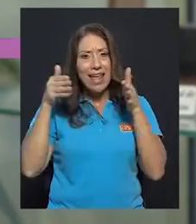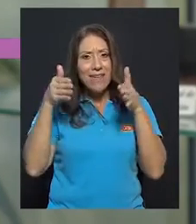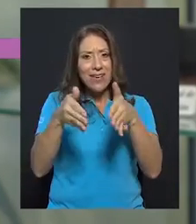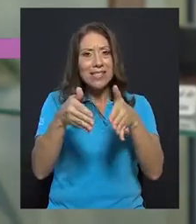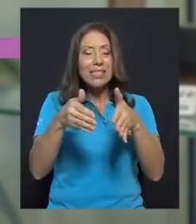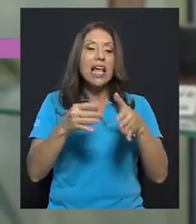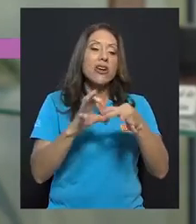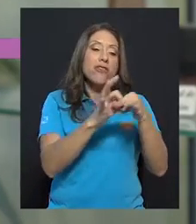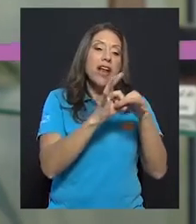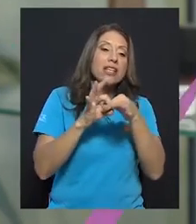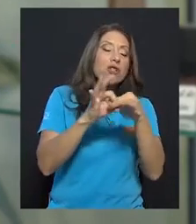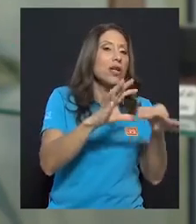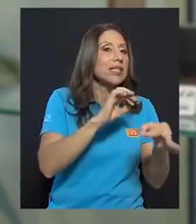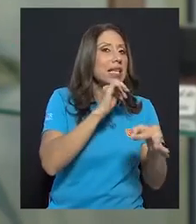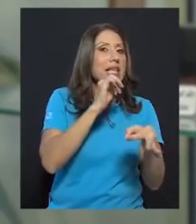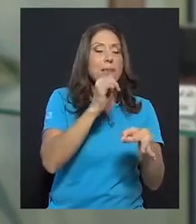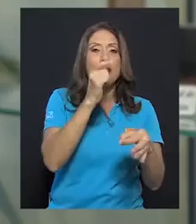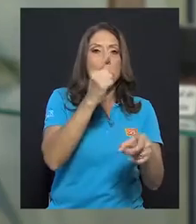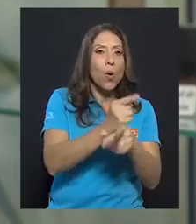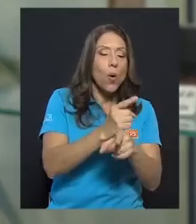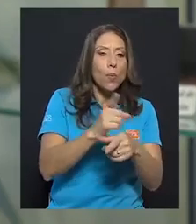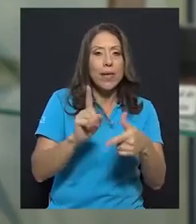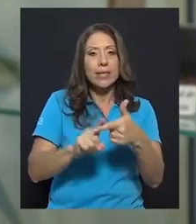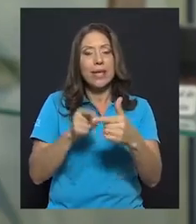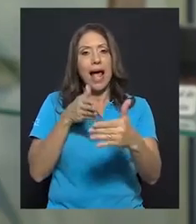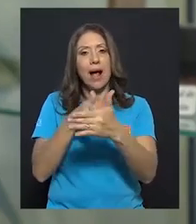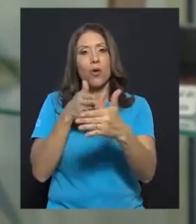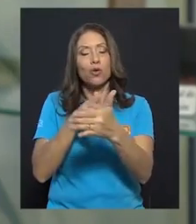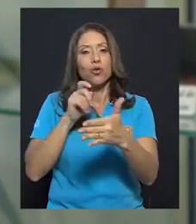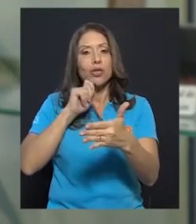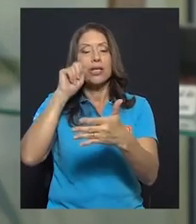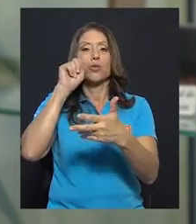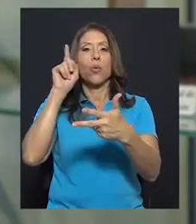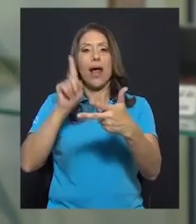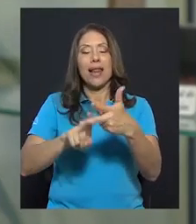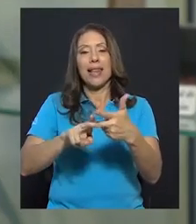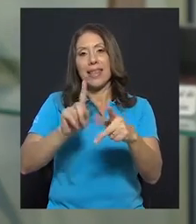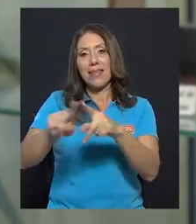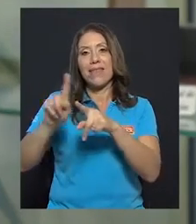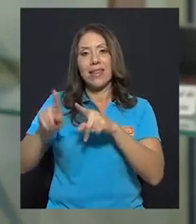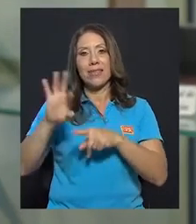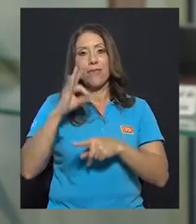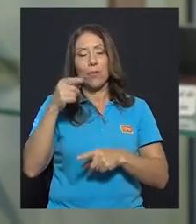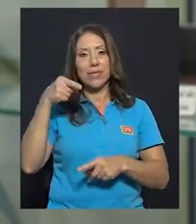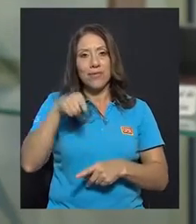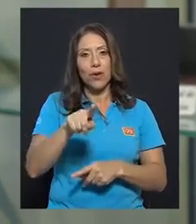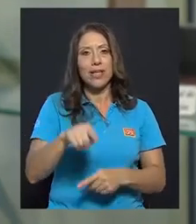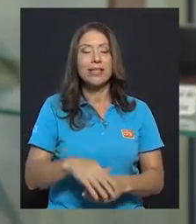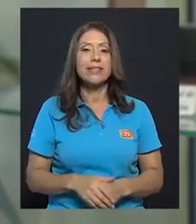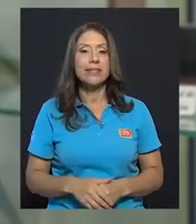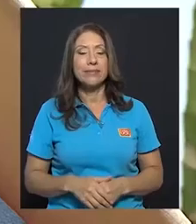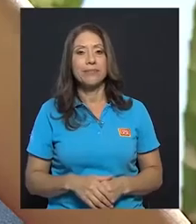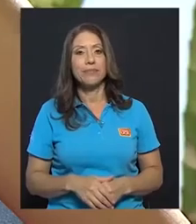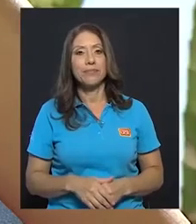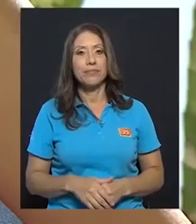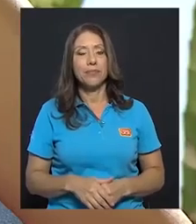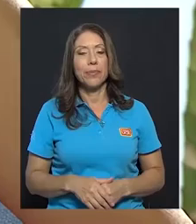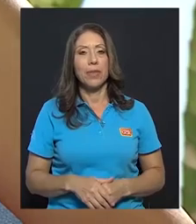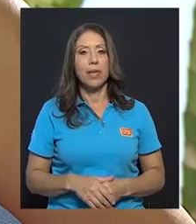relaciones impropias, acoso sexual y otras formas de violencia que enfrentan las personas.